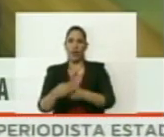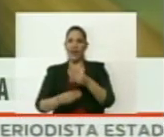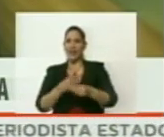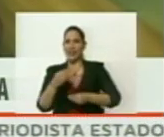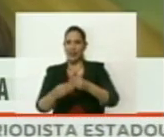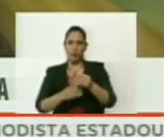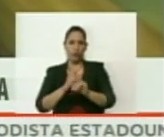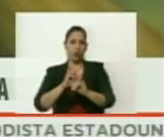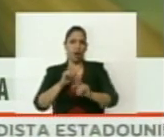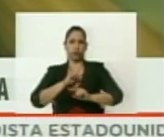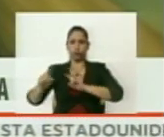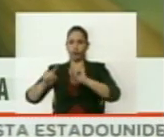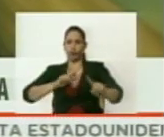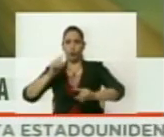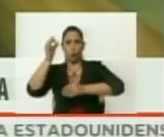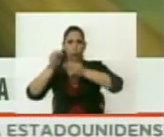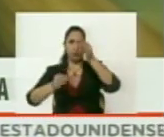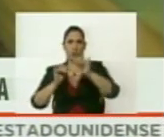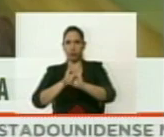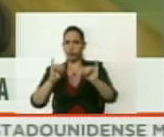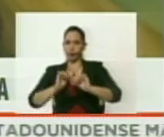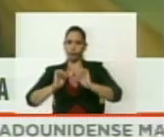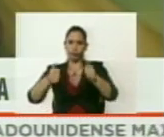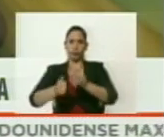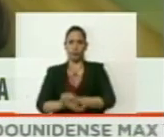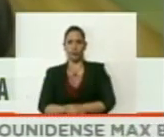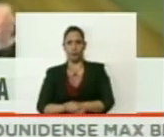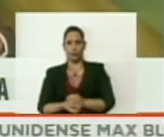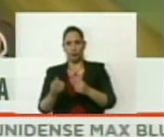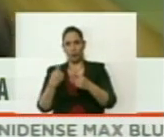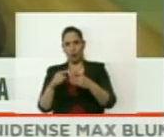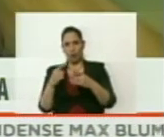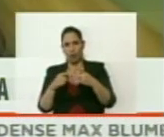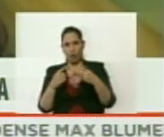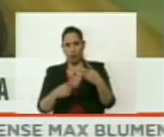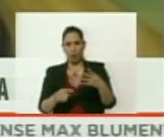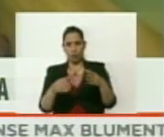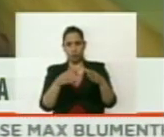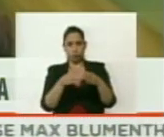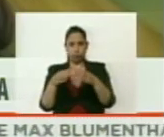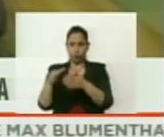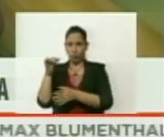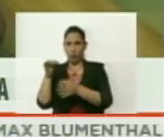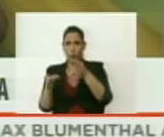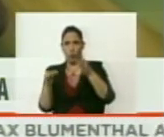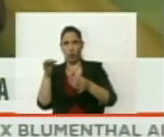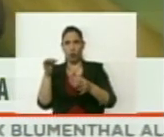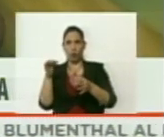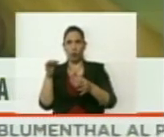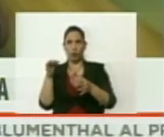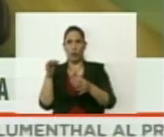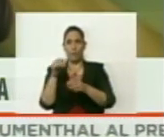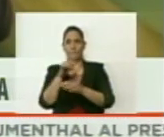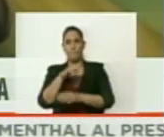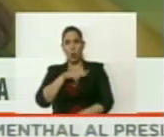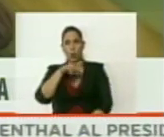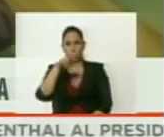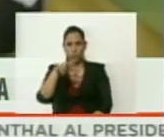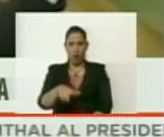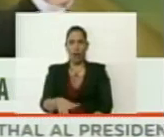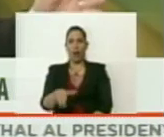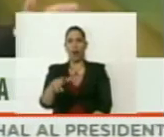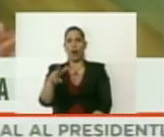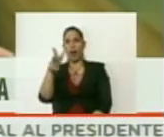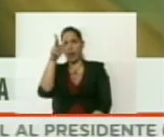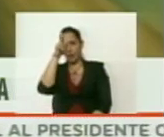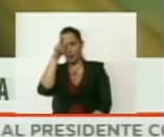estamos en acciones judiciales con distintos bufetes, con distintos abogados en Portugal, en Alemania, en el